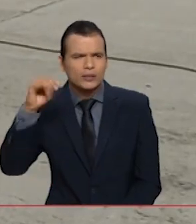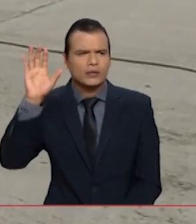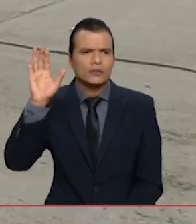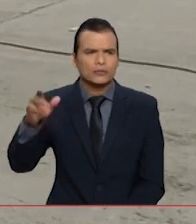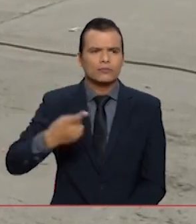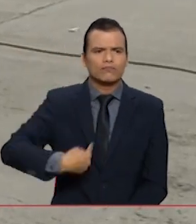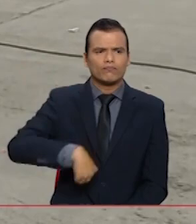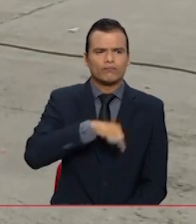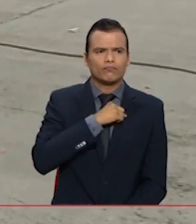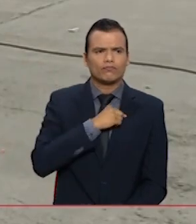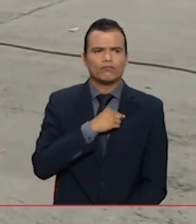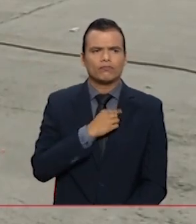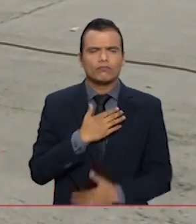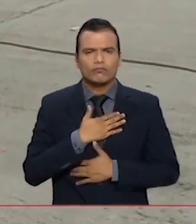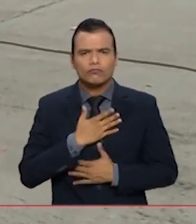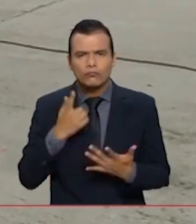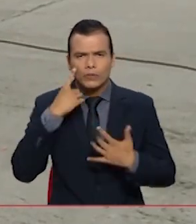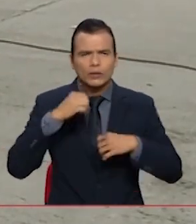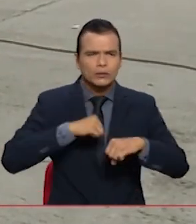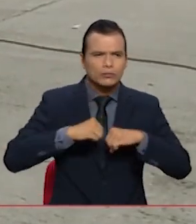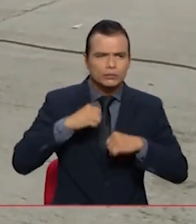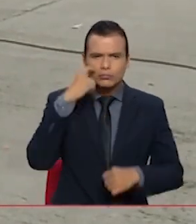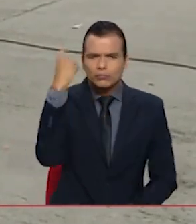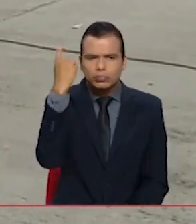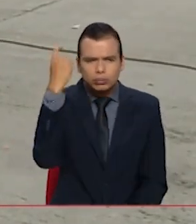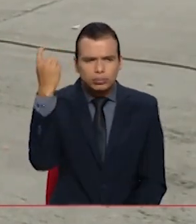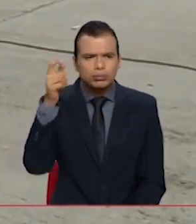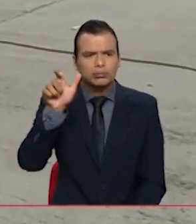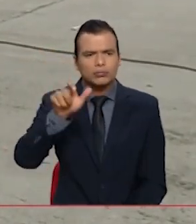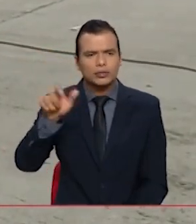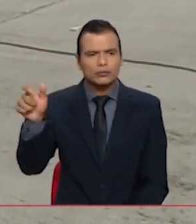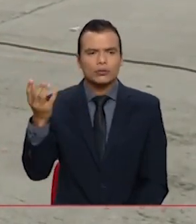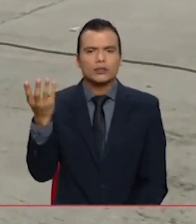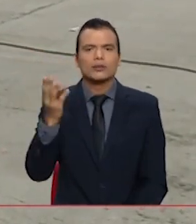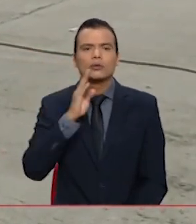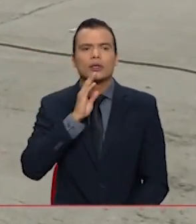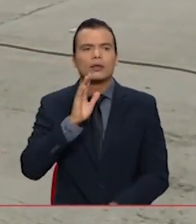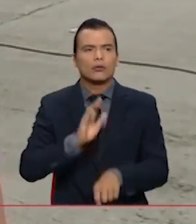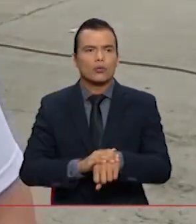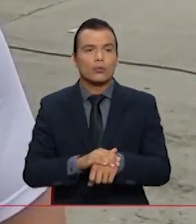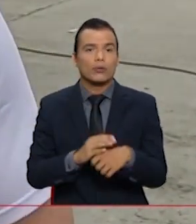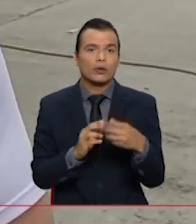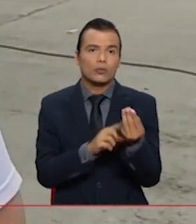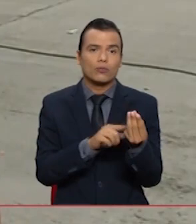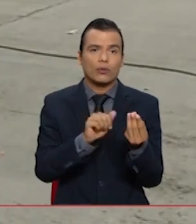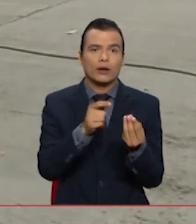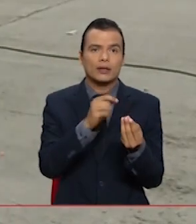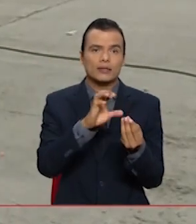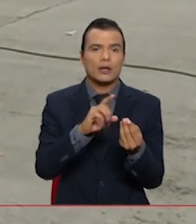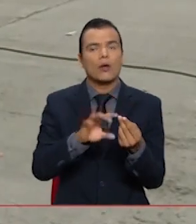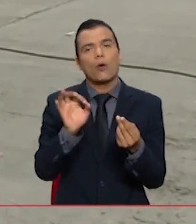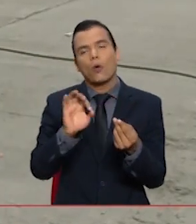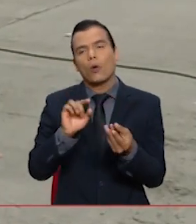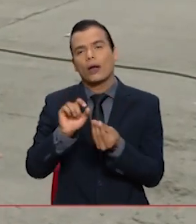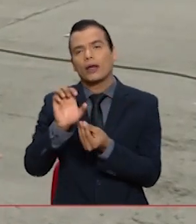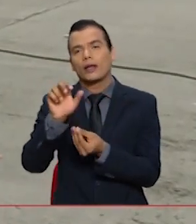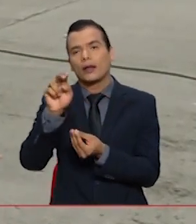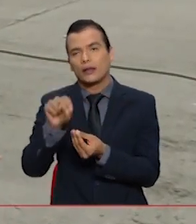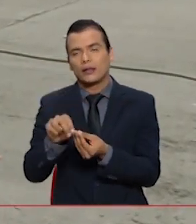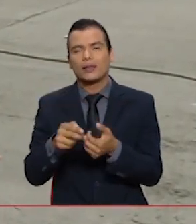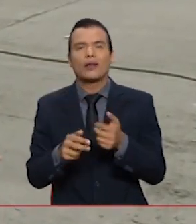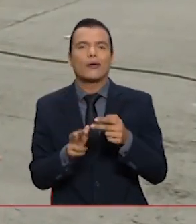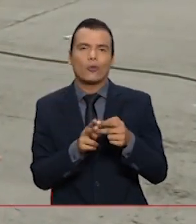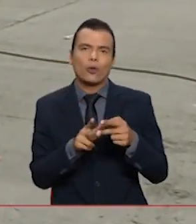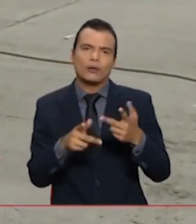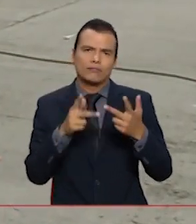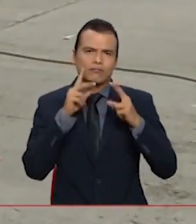determinación, los responsables y autores materiales, si corresponden a las AGC o corresponden al Ejército de Liberación Nacional, el ELN, que es